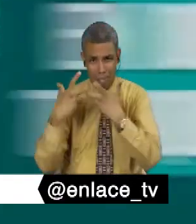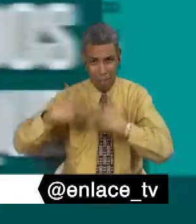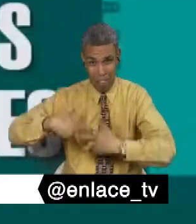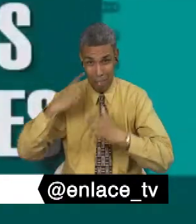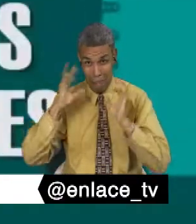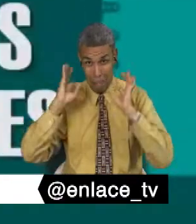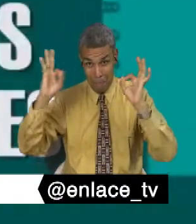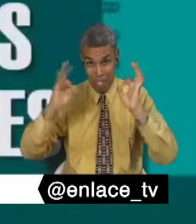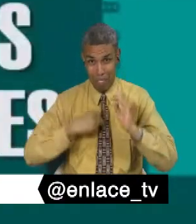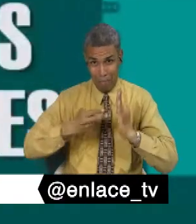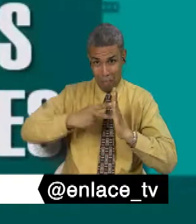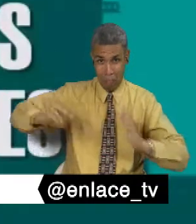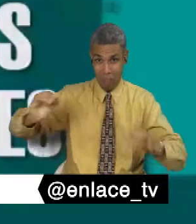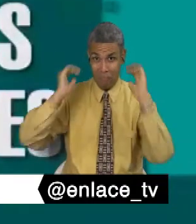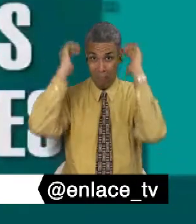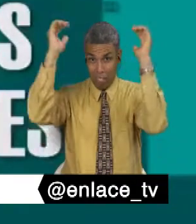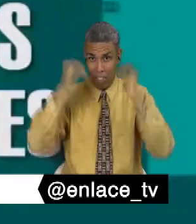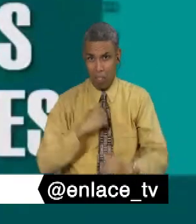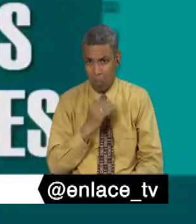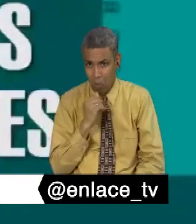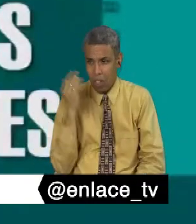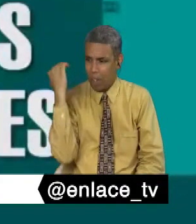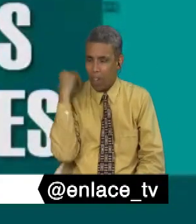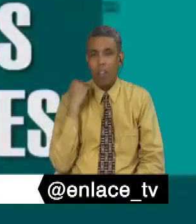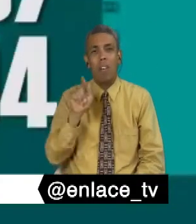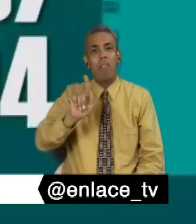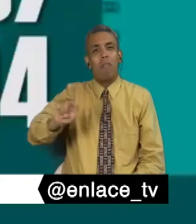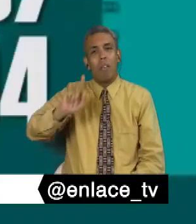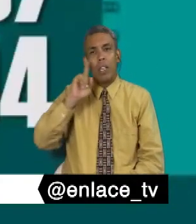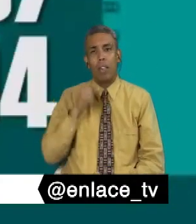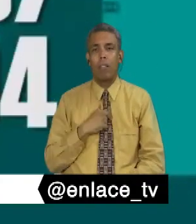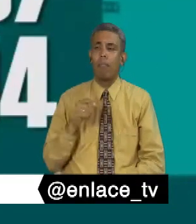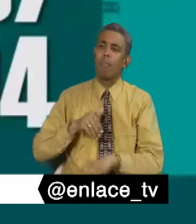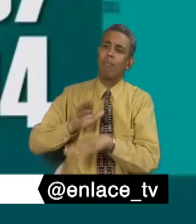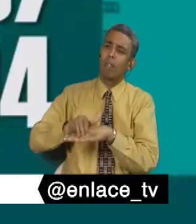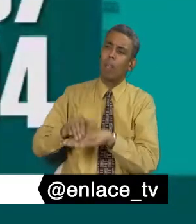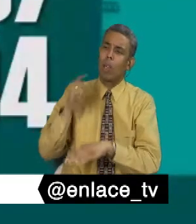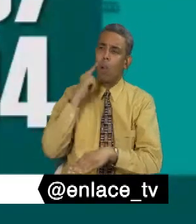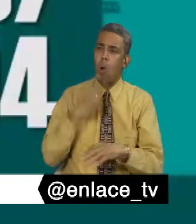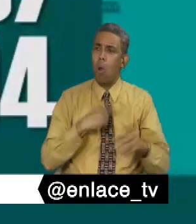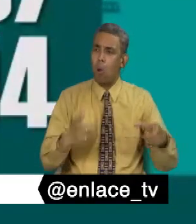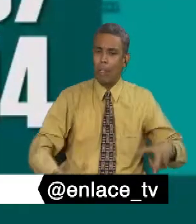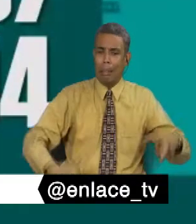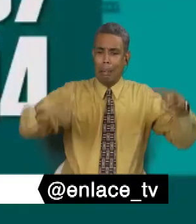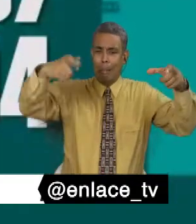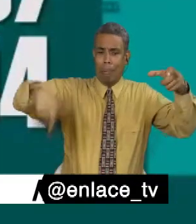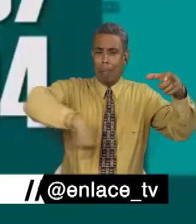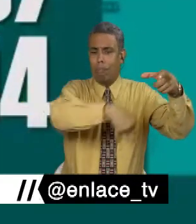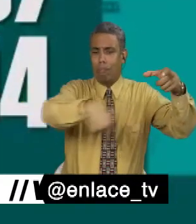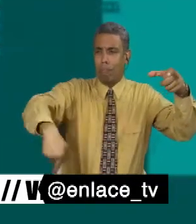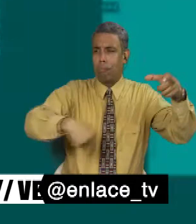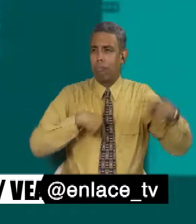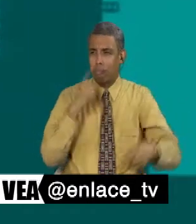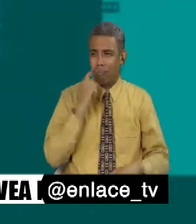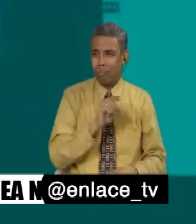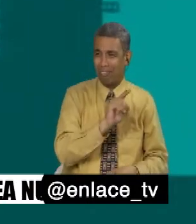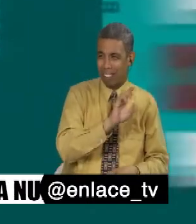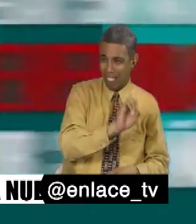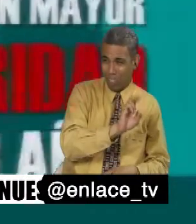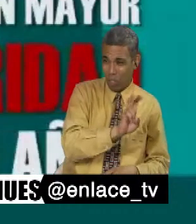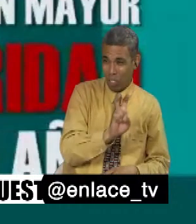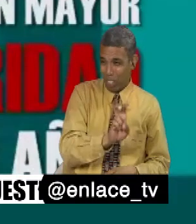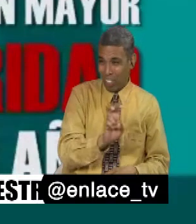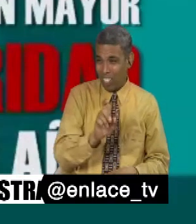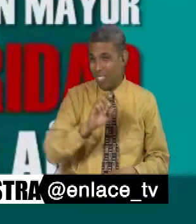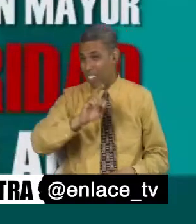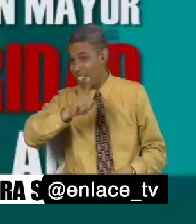la USO le solicitó al señor gerente que pusiera especial atención en 2 tanques, el K007 y el K104. Su respuesta el